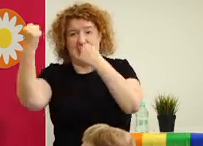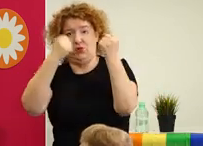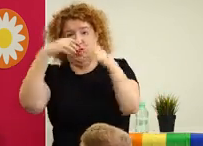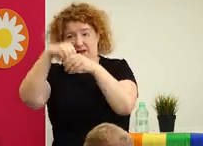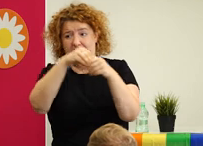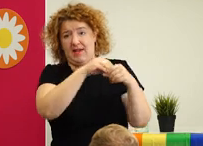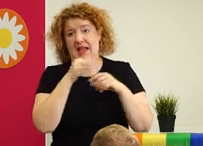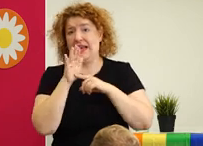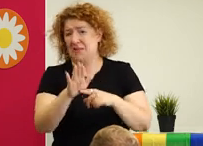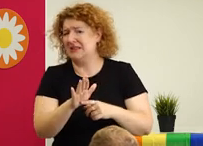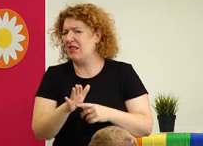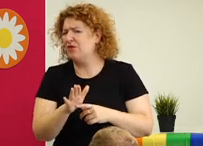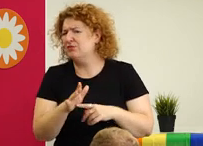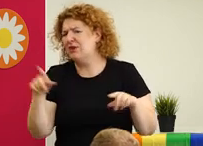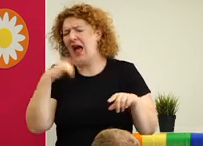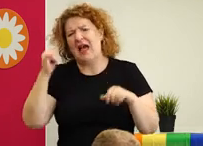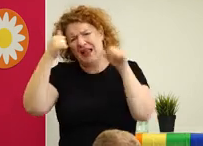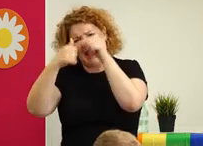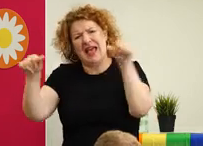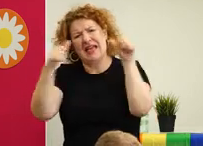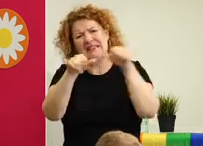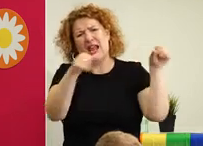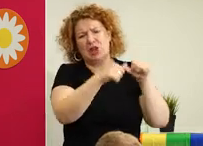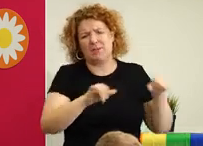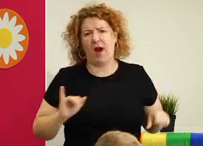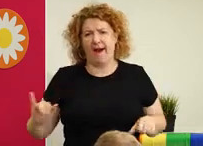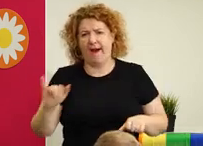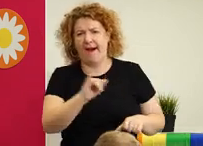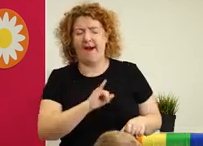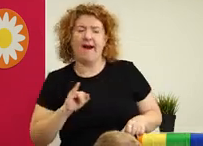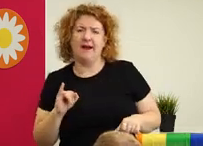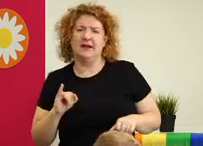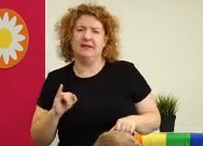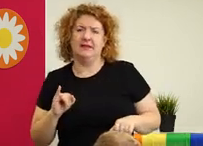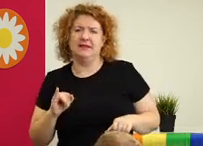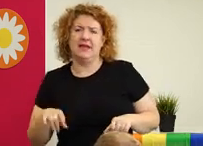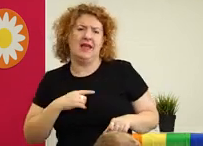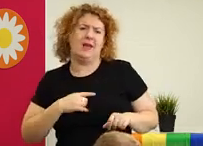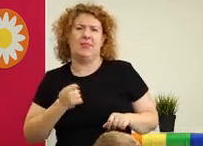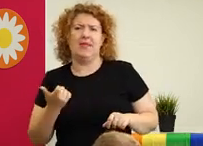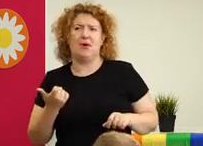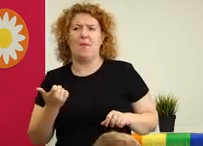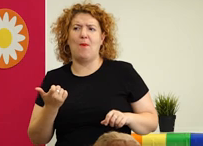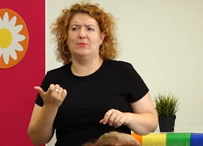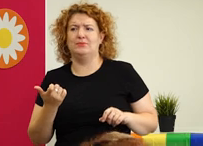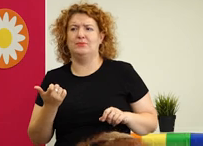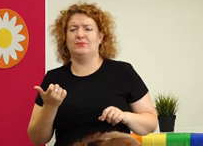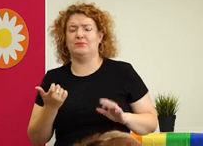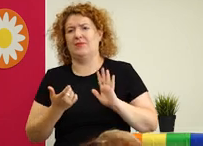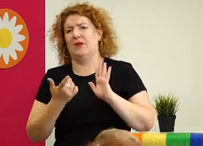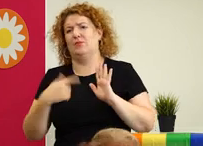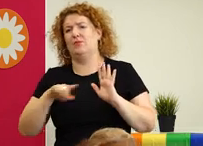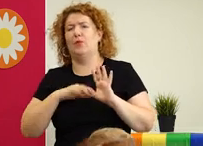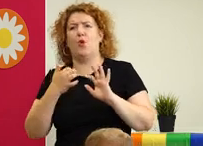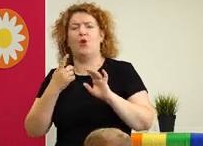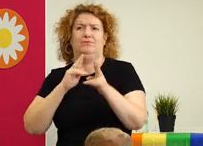instituciones, ¿cuáles son los estereotipos que vosotras creéis que es como súper importante desmentir? Que aunque a lo mejor parecen obvios, luego